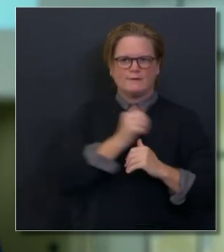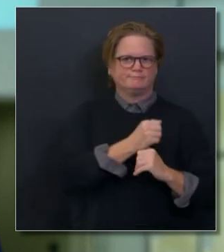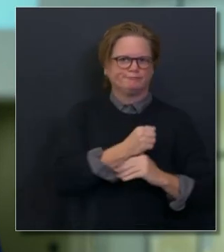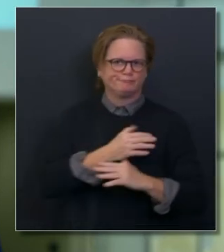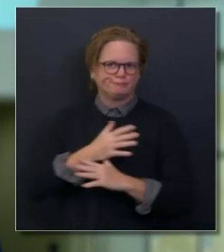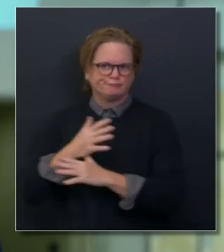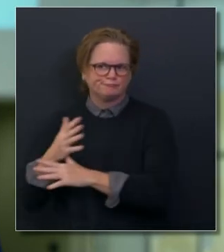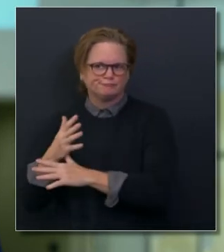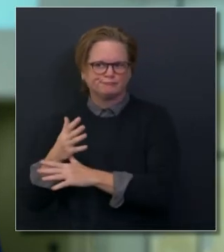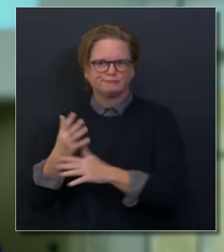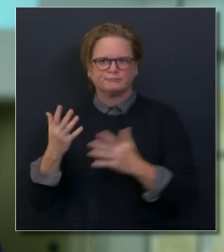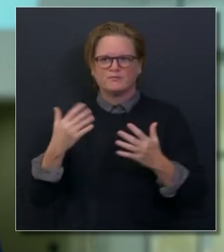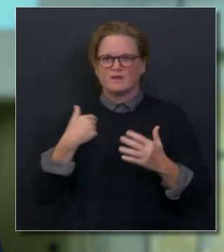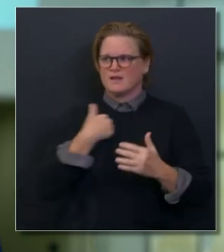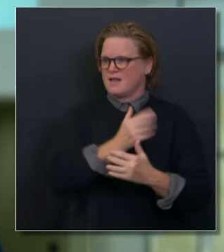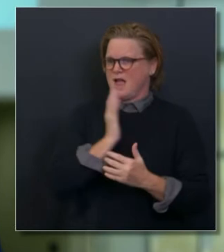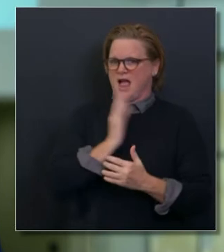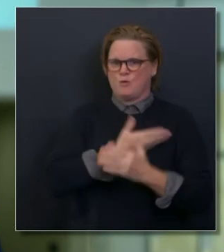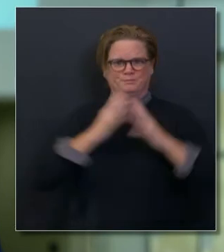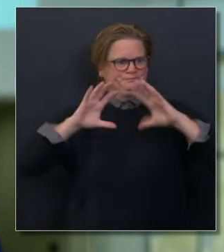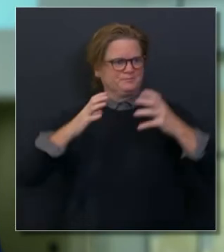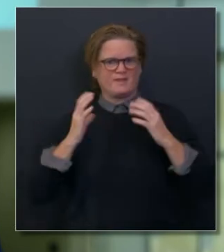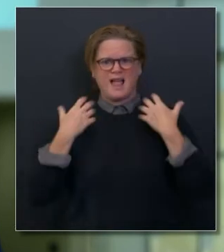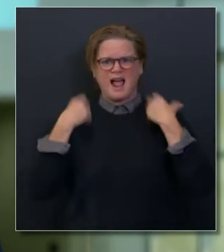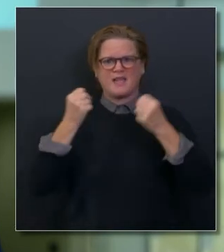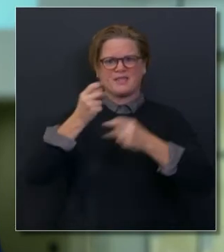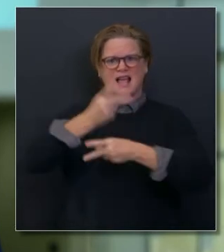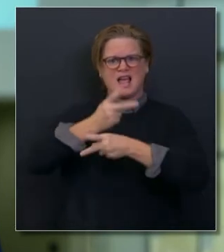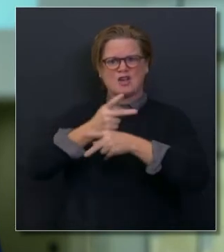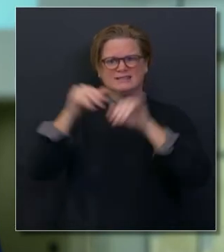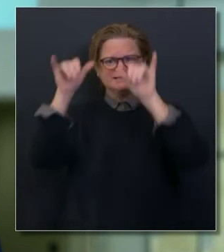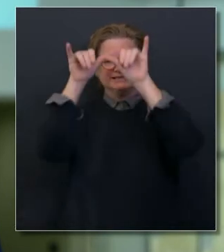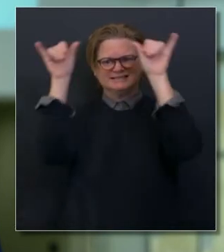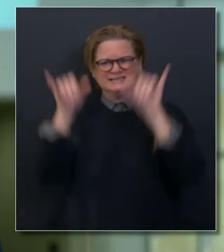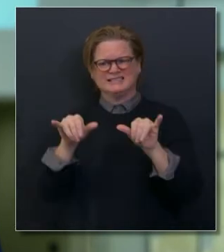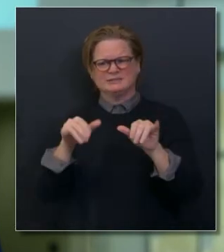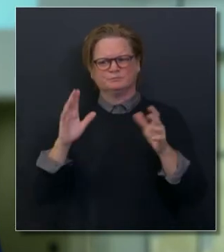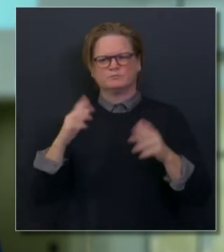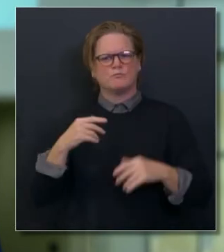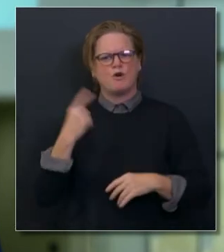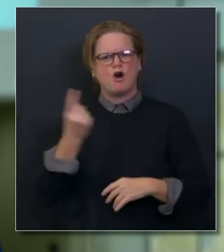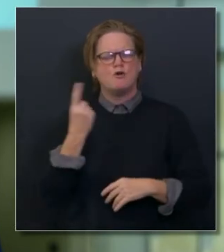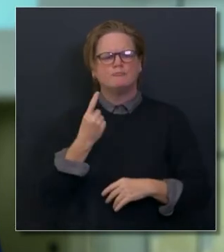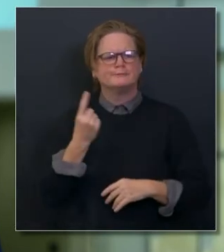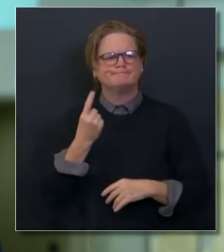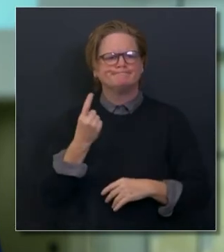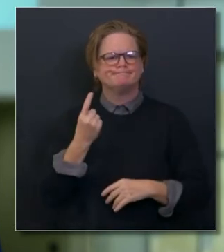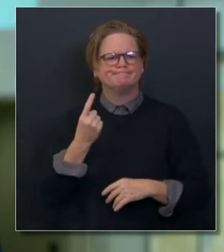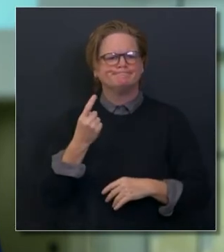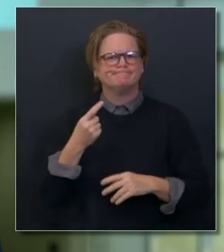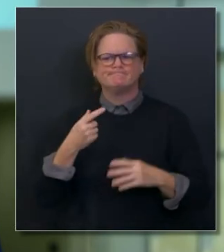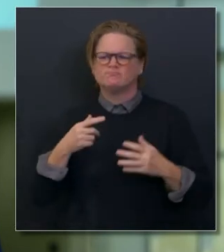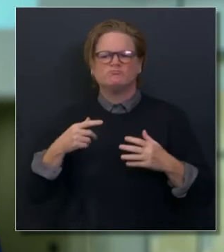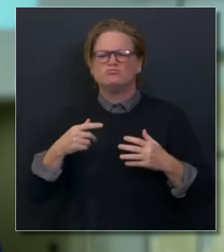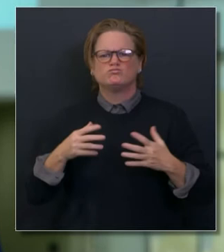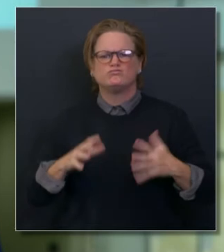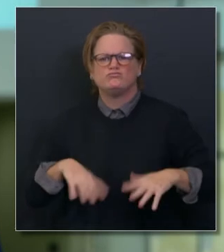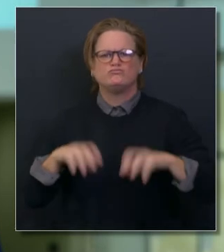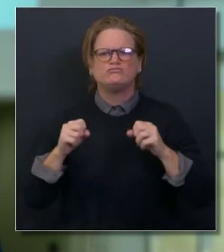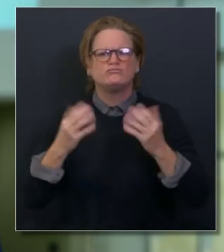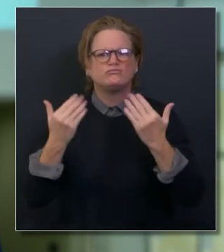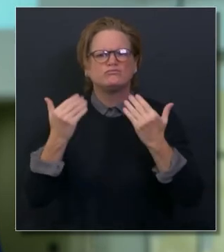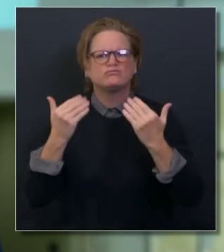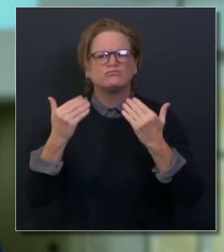manera. Atención médica usualmente cumple con todo, crean métodos innovadores en